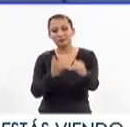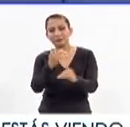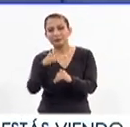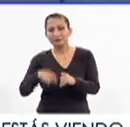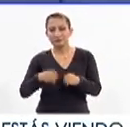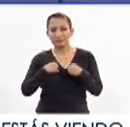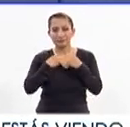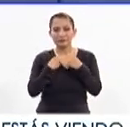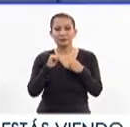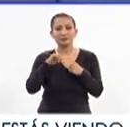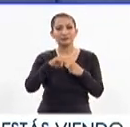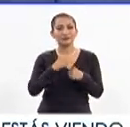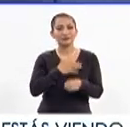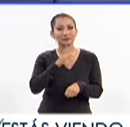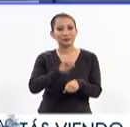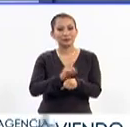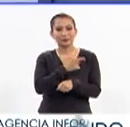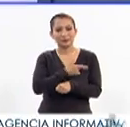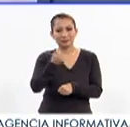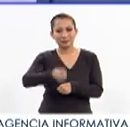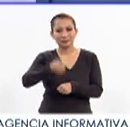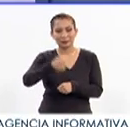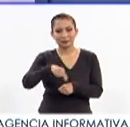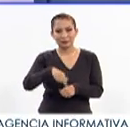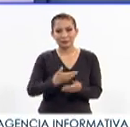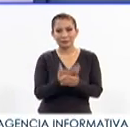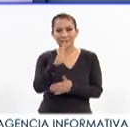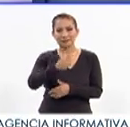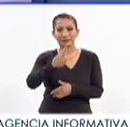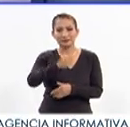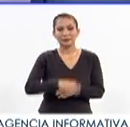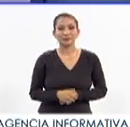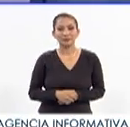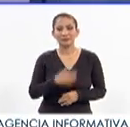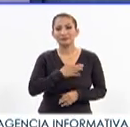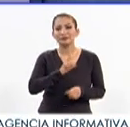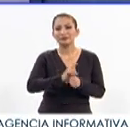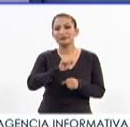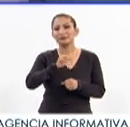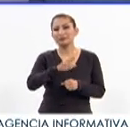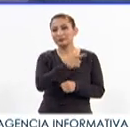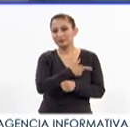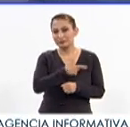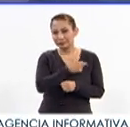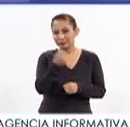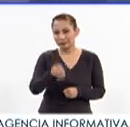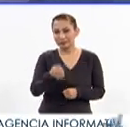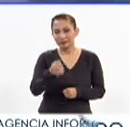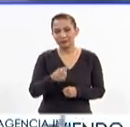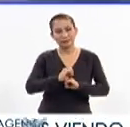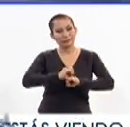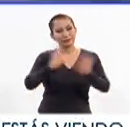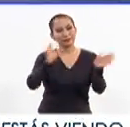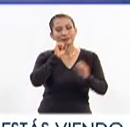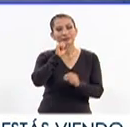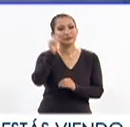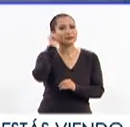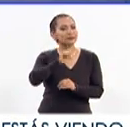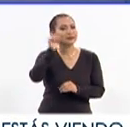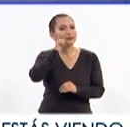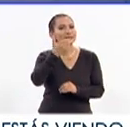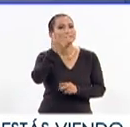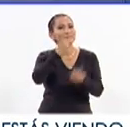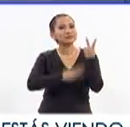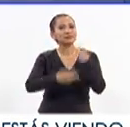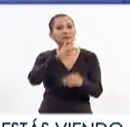en nuestras vidas. Ana Cristina, muy buenos días, qué gusto saludarte esta mañana de martes. Muy buenos días, Omar, es un placer saludarte y por supuesto siempre darle